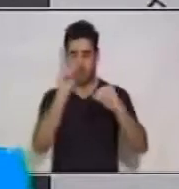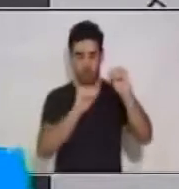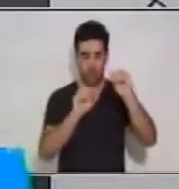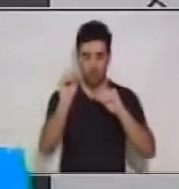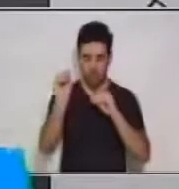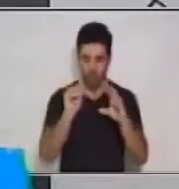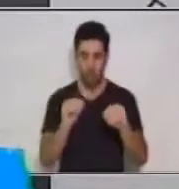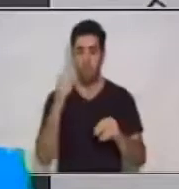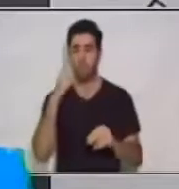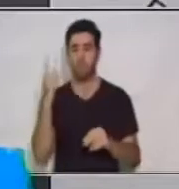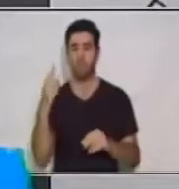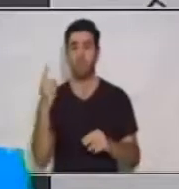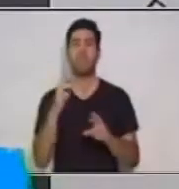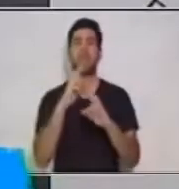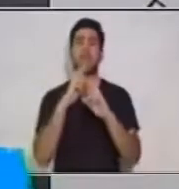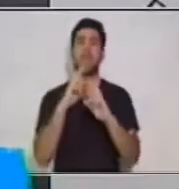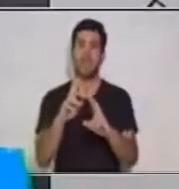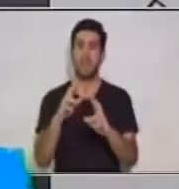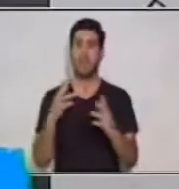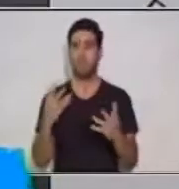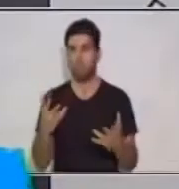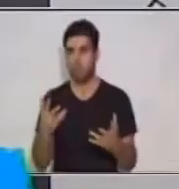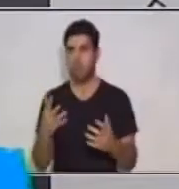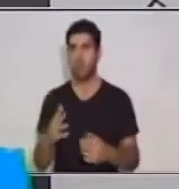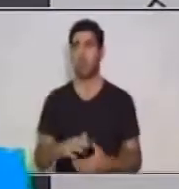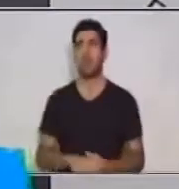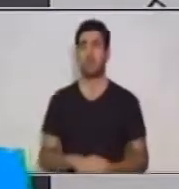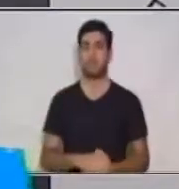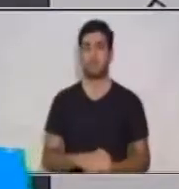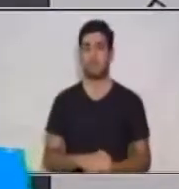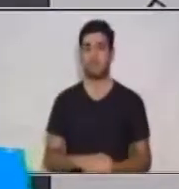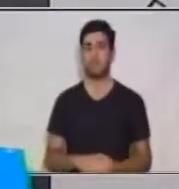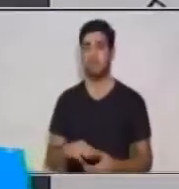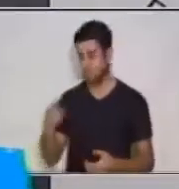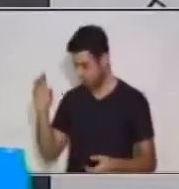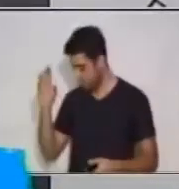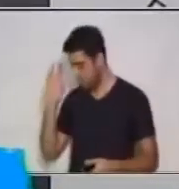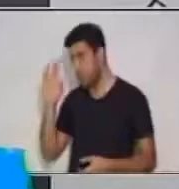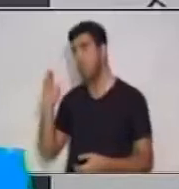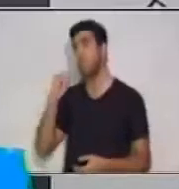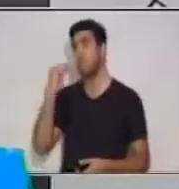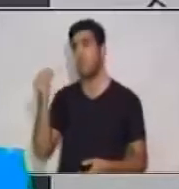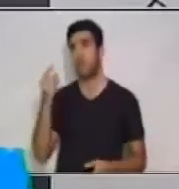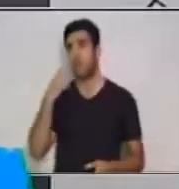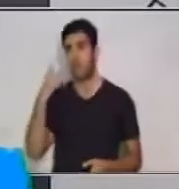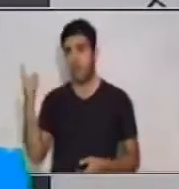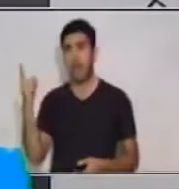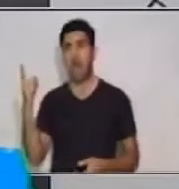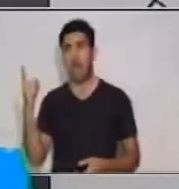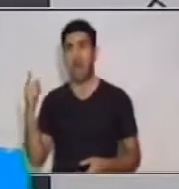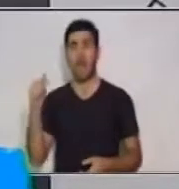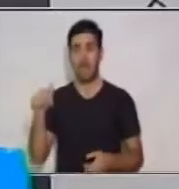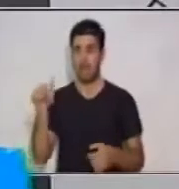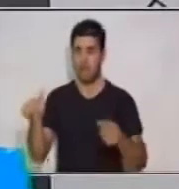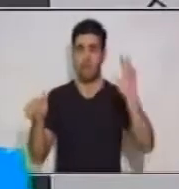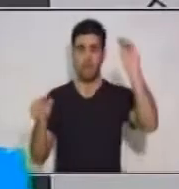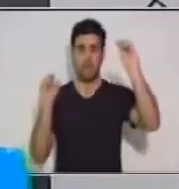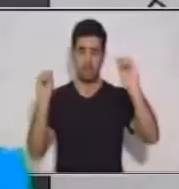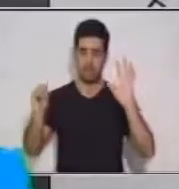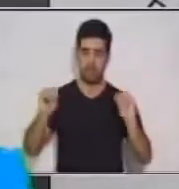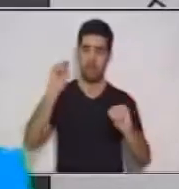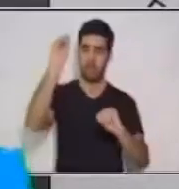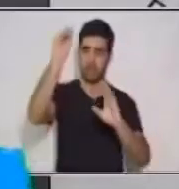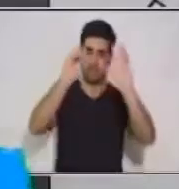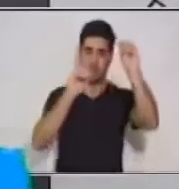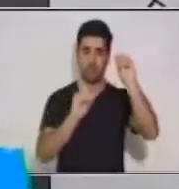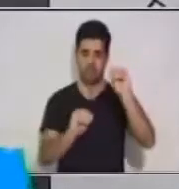podemos despejar, porque este ángulo es 50, este lado es 5, este lado es 6. Entonces